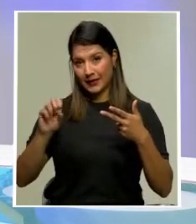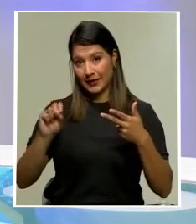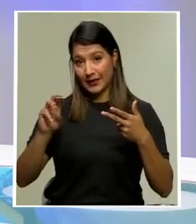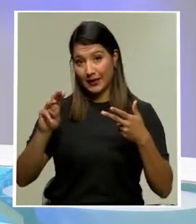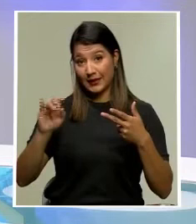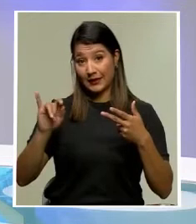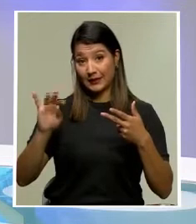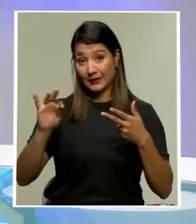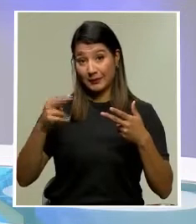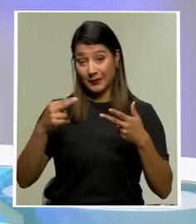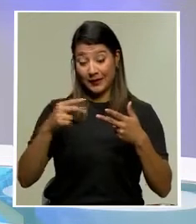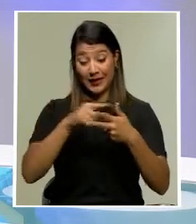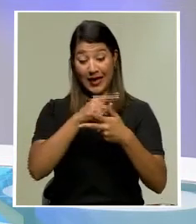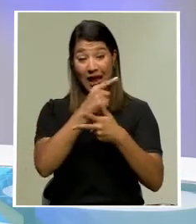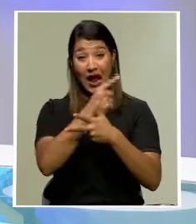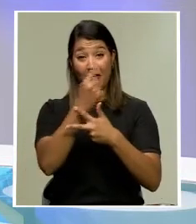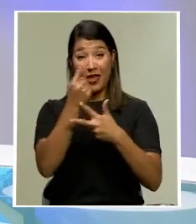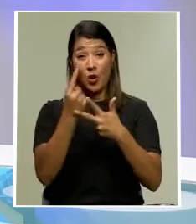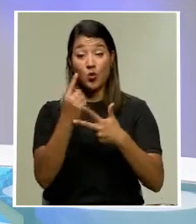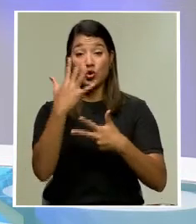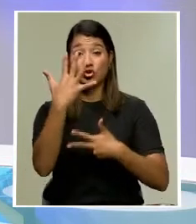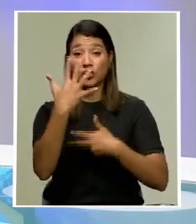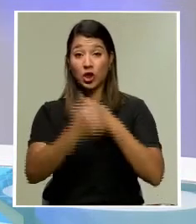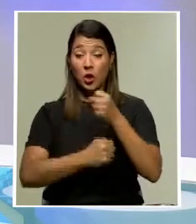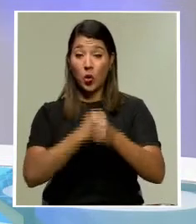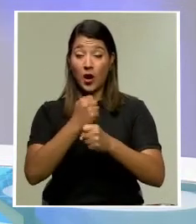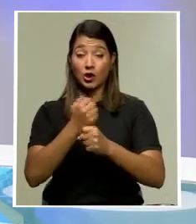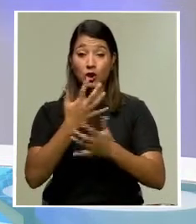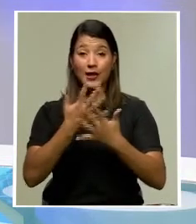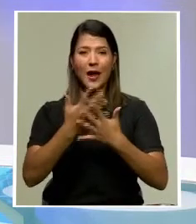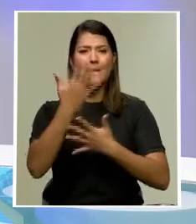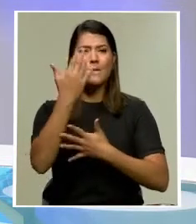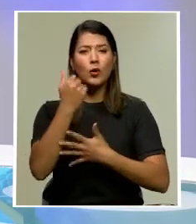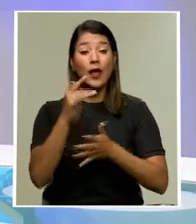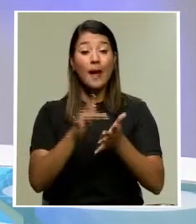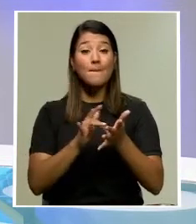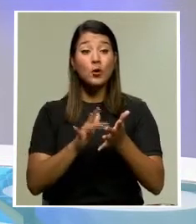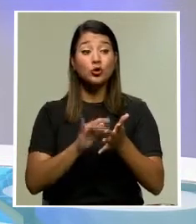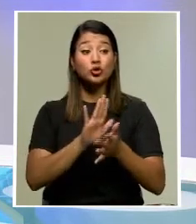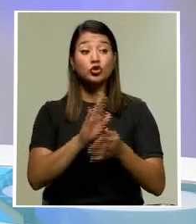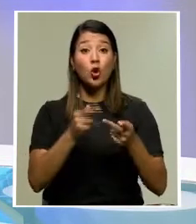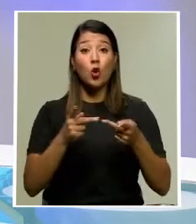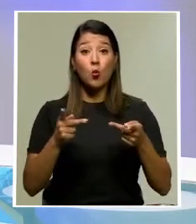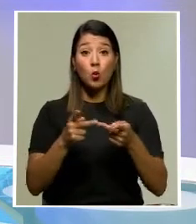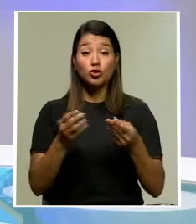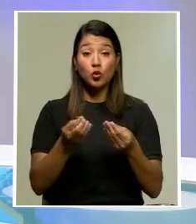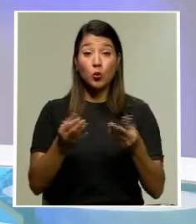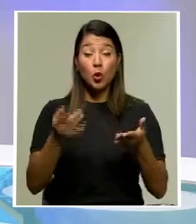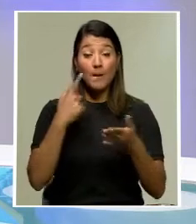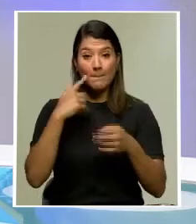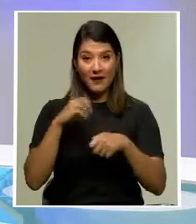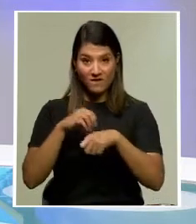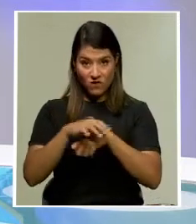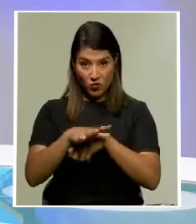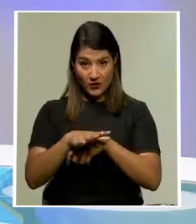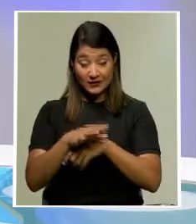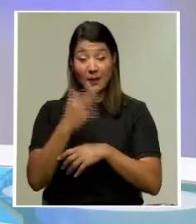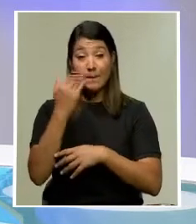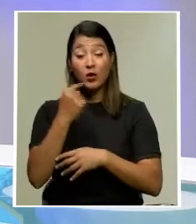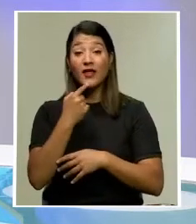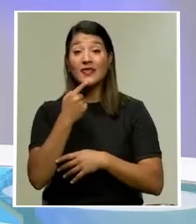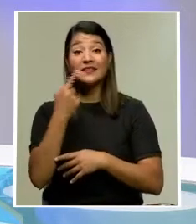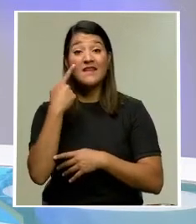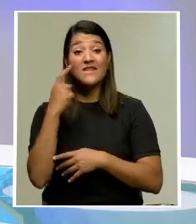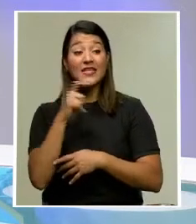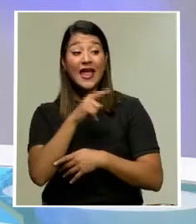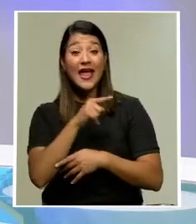uno por el presunto delito de tráfico de influencias. A ellos, la Fiscalía les atribuye presuntamente